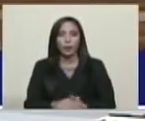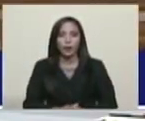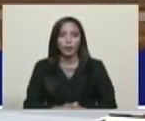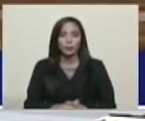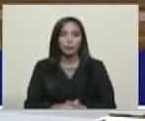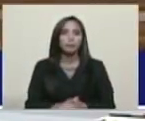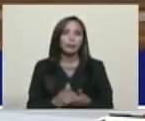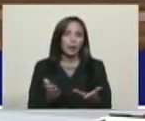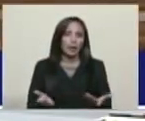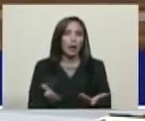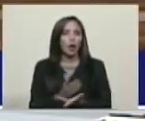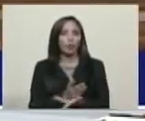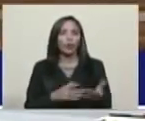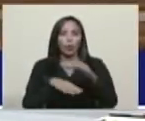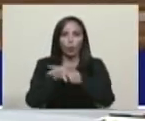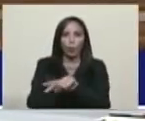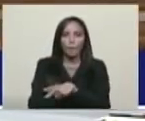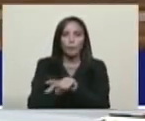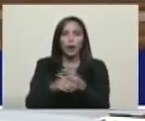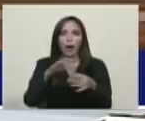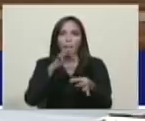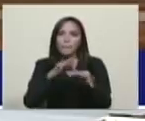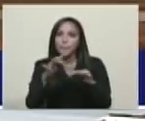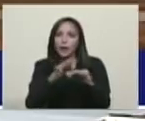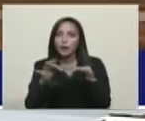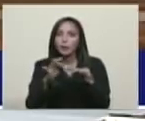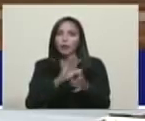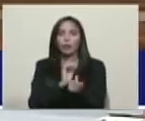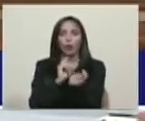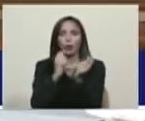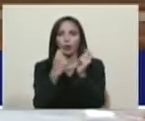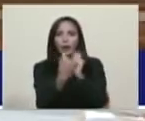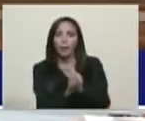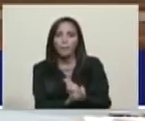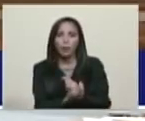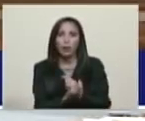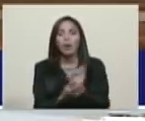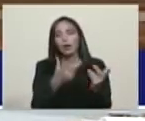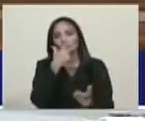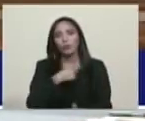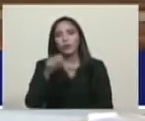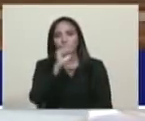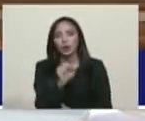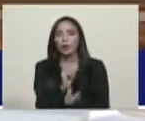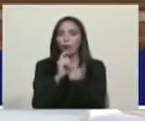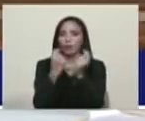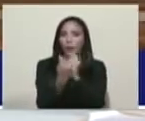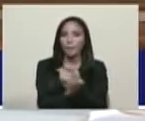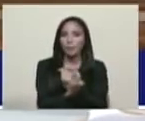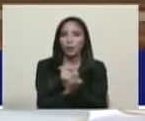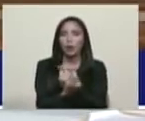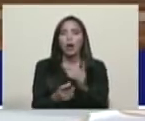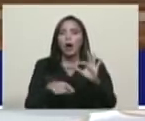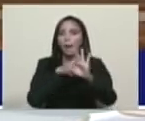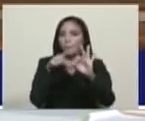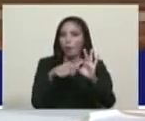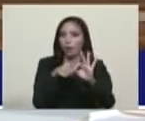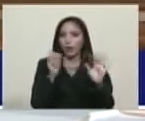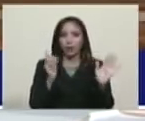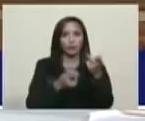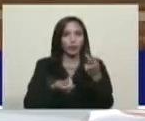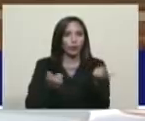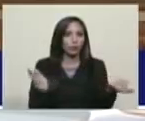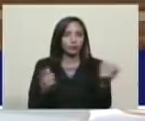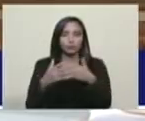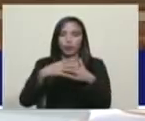podrá convertir su petro ahorrado en bolívares, comprado en bolívares, lo podrá convertir en una moneda